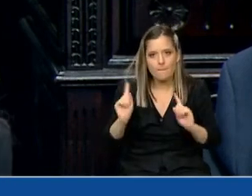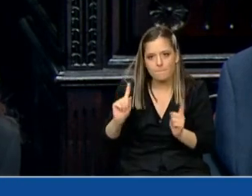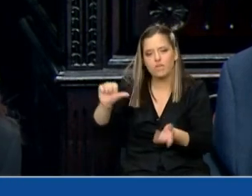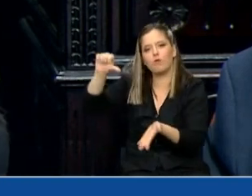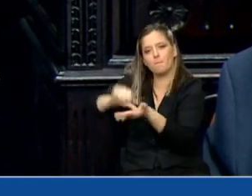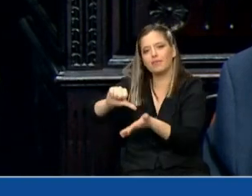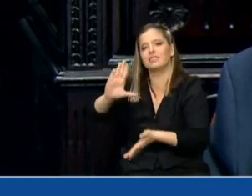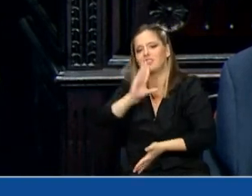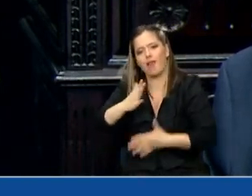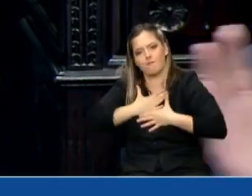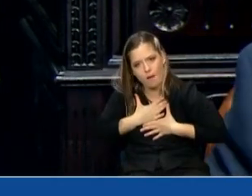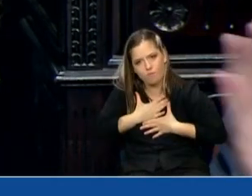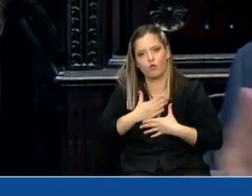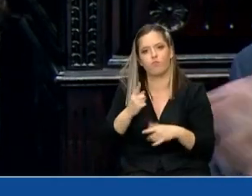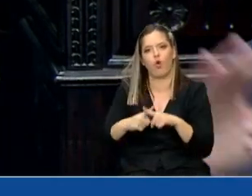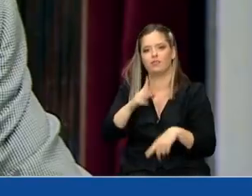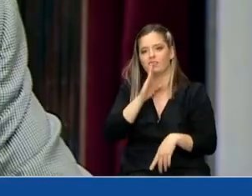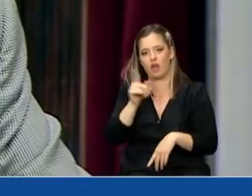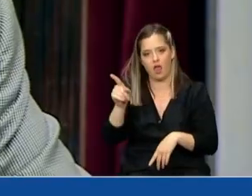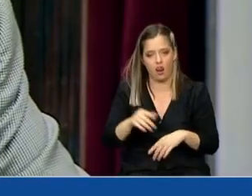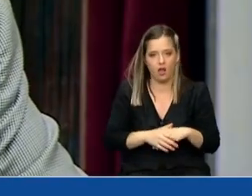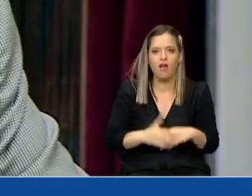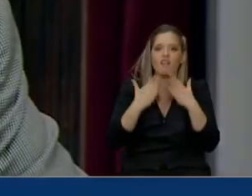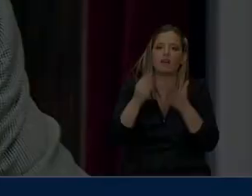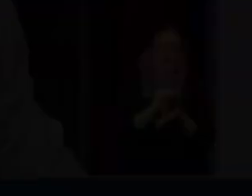Israel Hay. Gracias, diputada.